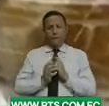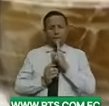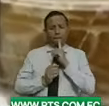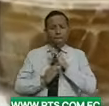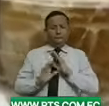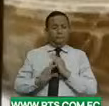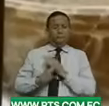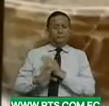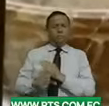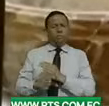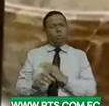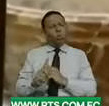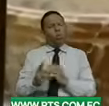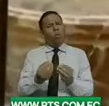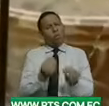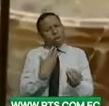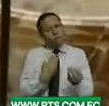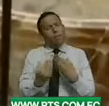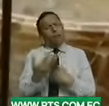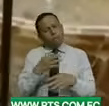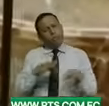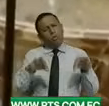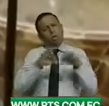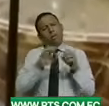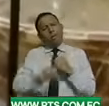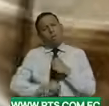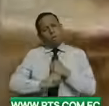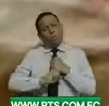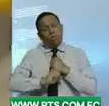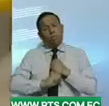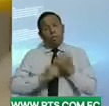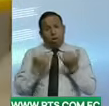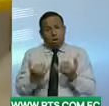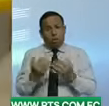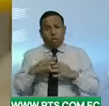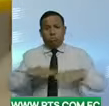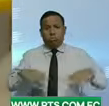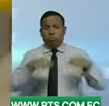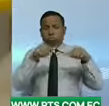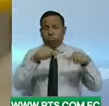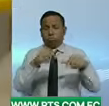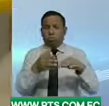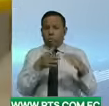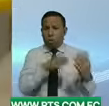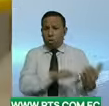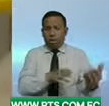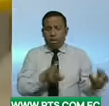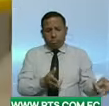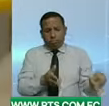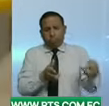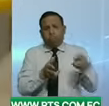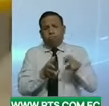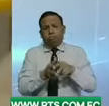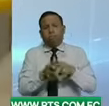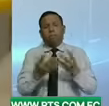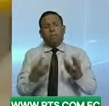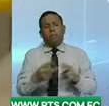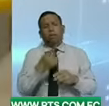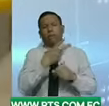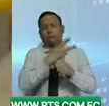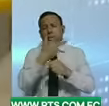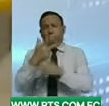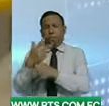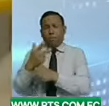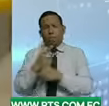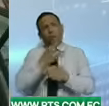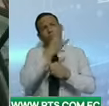que necesitamos. Están realizando en este momento ya el levantamiento de los videos de las cámaras de vigilancia